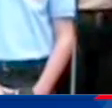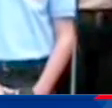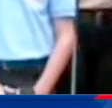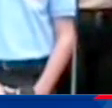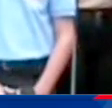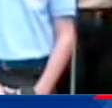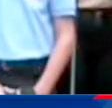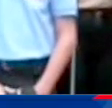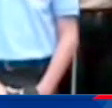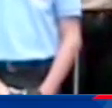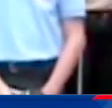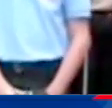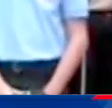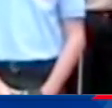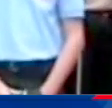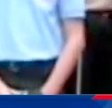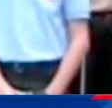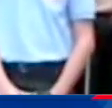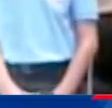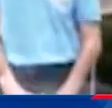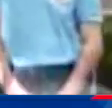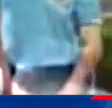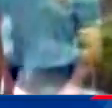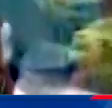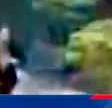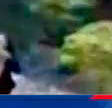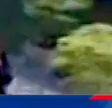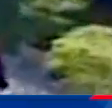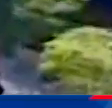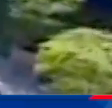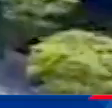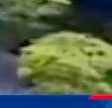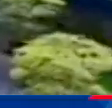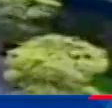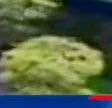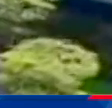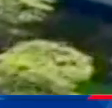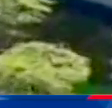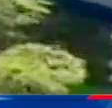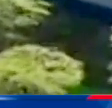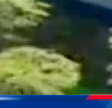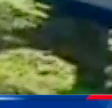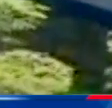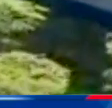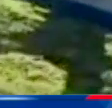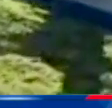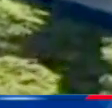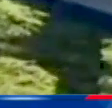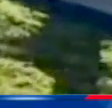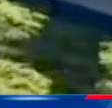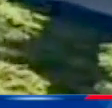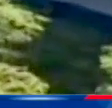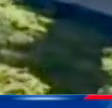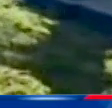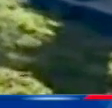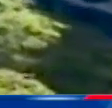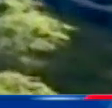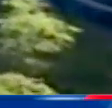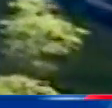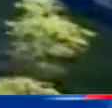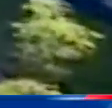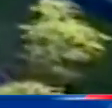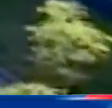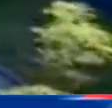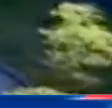infraestructura. Hemos tenido aquí el apoyo integral permanentemente de todos los representantes,